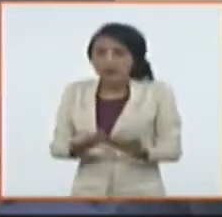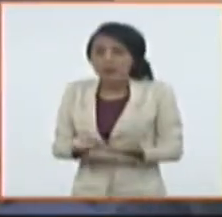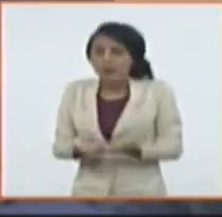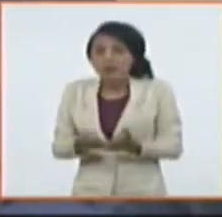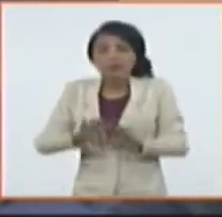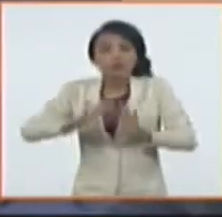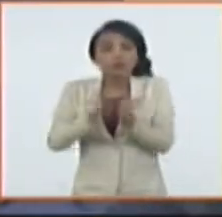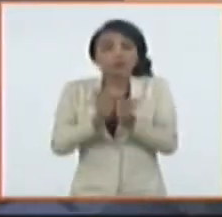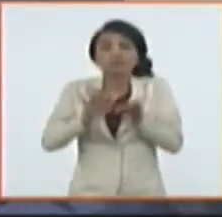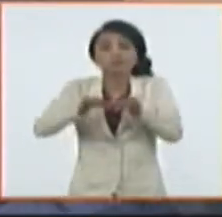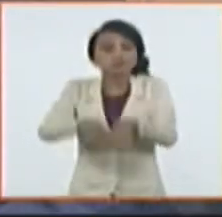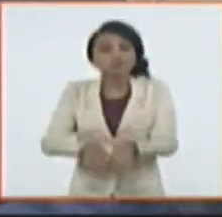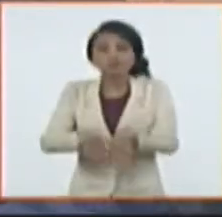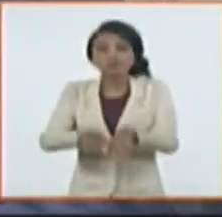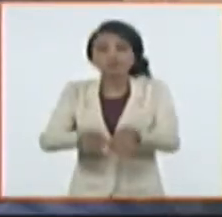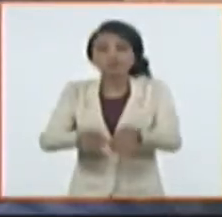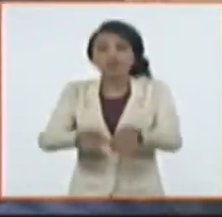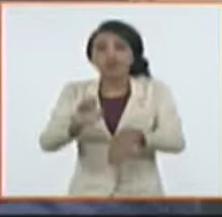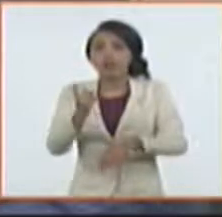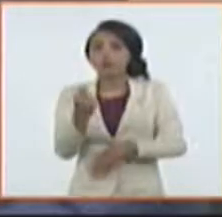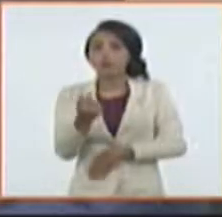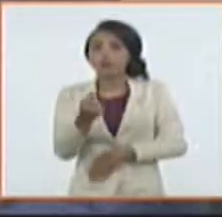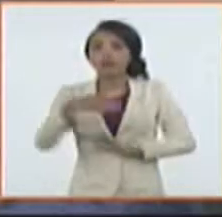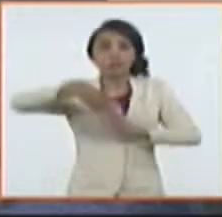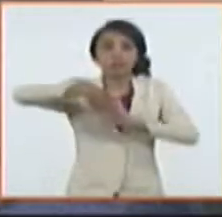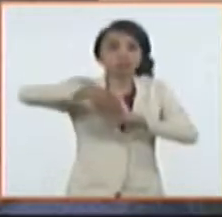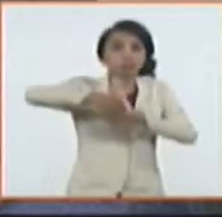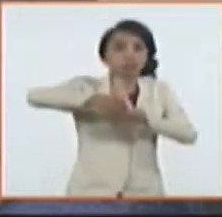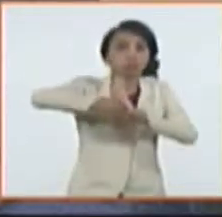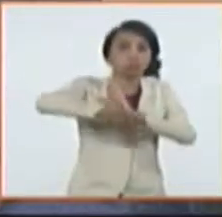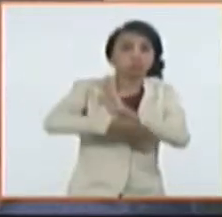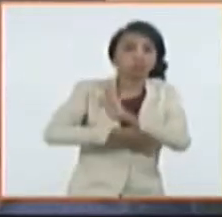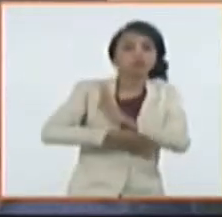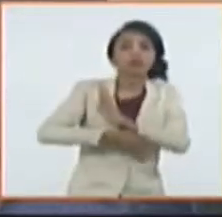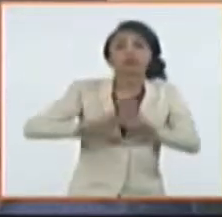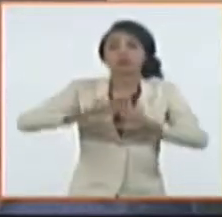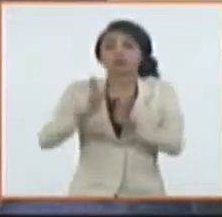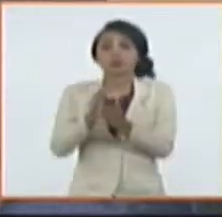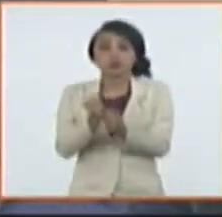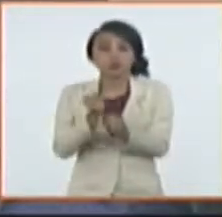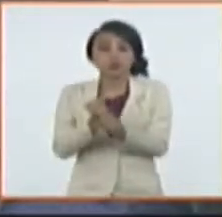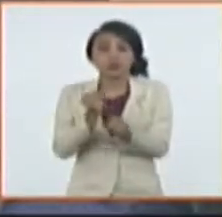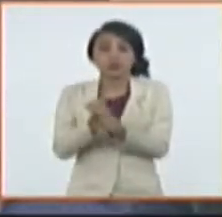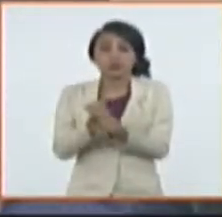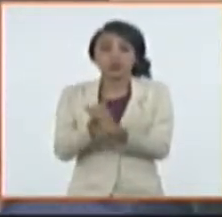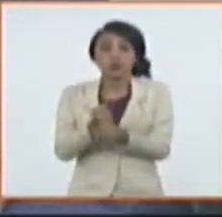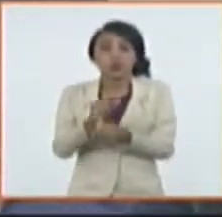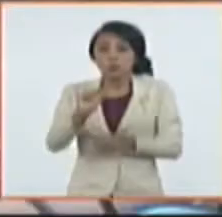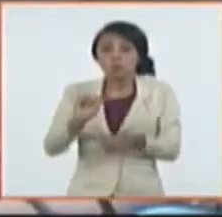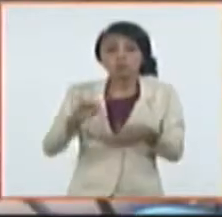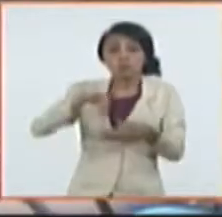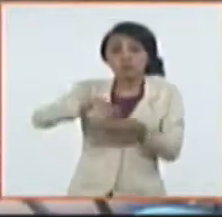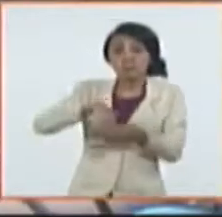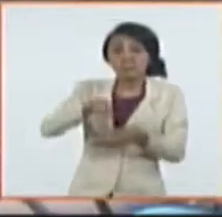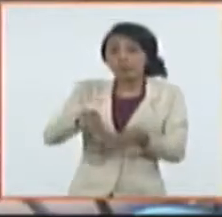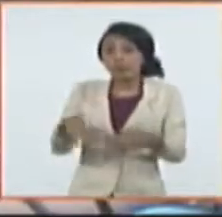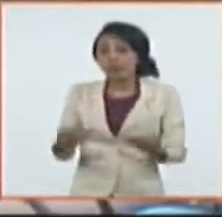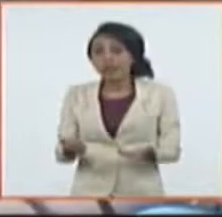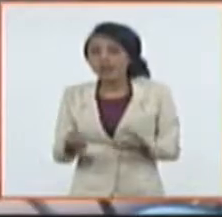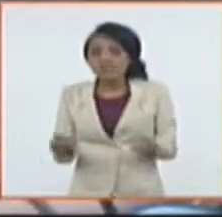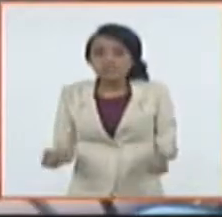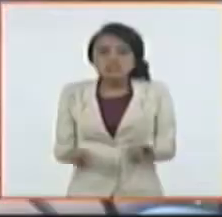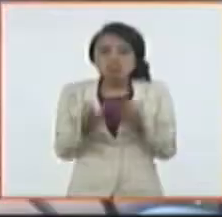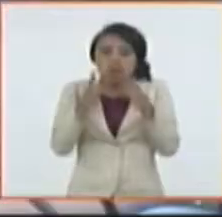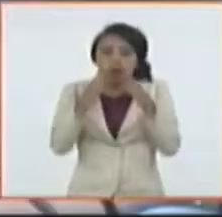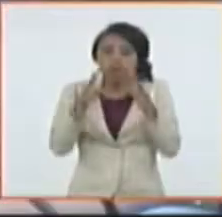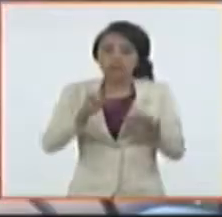toda la economía, casi toda la actividad social del país. Una parte importante de los pocos ingresos lo hemos dedicado a salvar la vida de la gente. Y